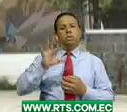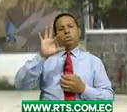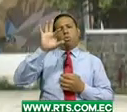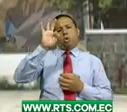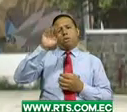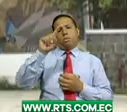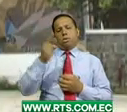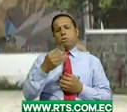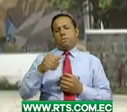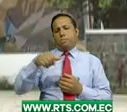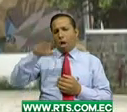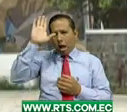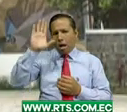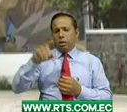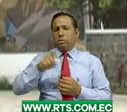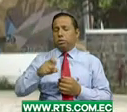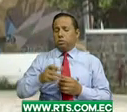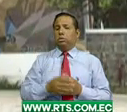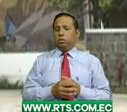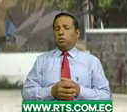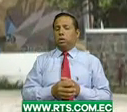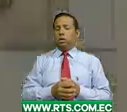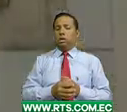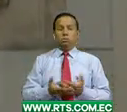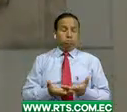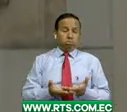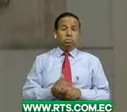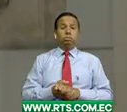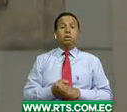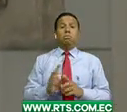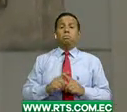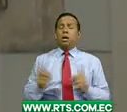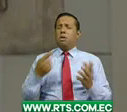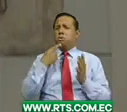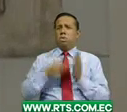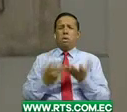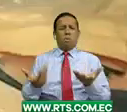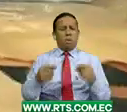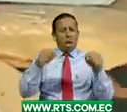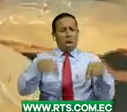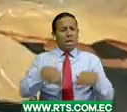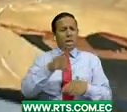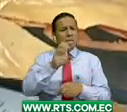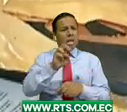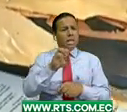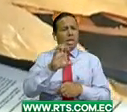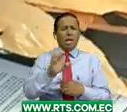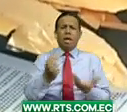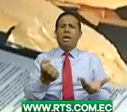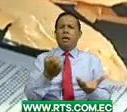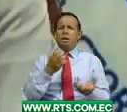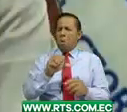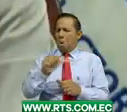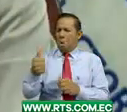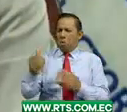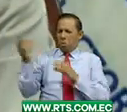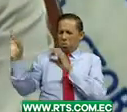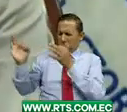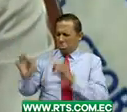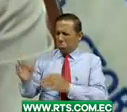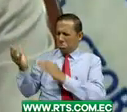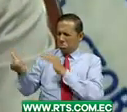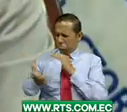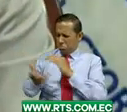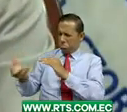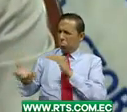$9,248,901. Y si bien aquí existe un déficit, en cambio asegura que rubros que no necesita el Consejo Nacional Electoral le fueron otorgados. Asigna